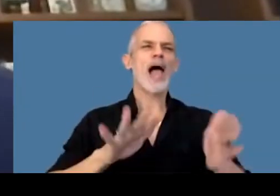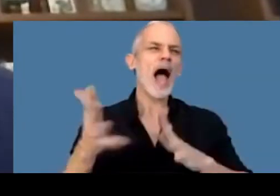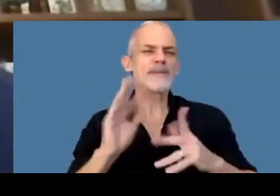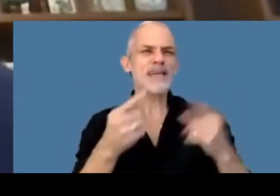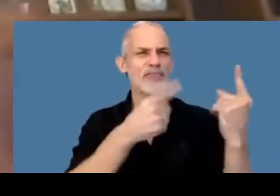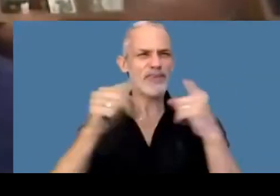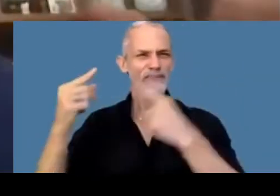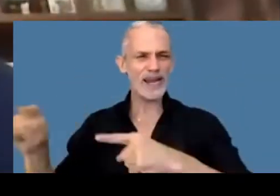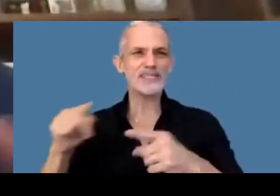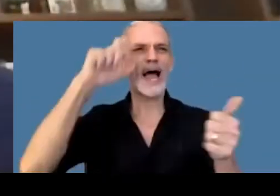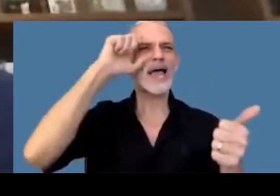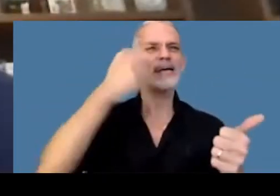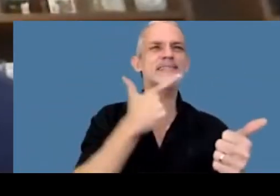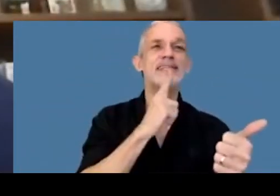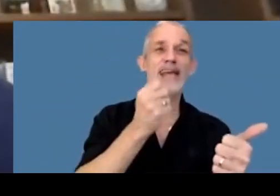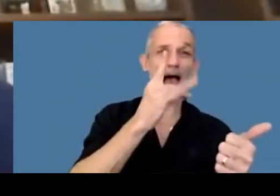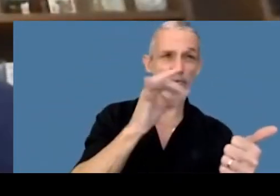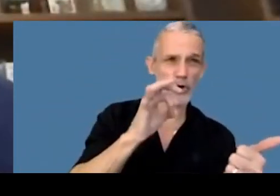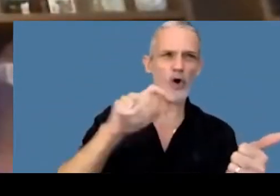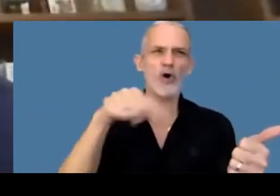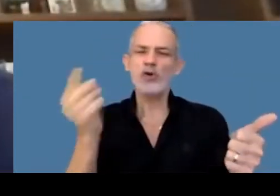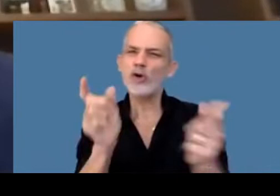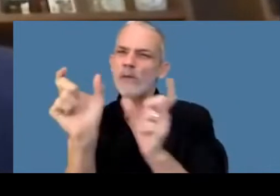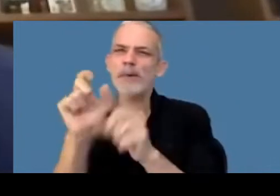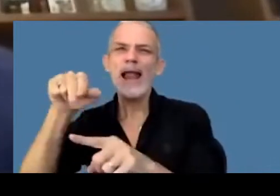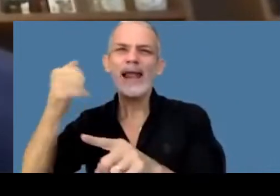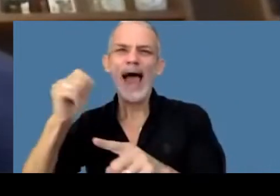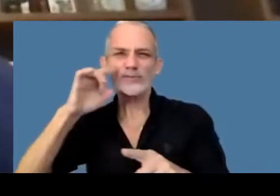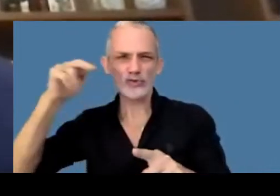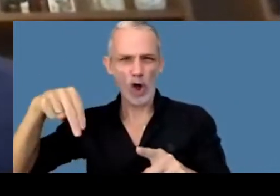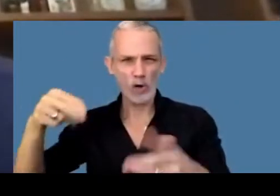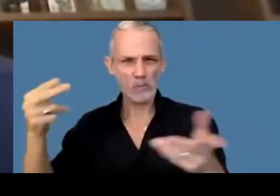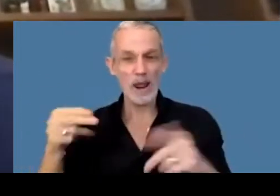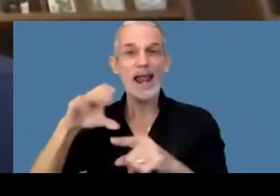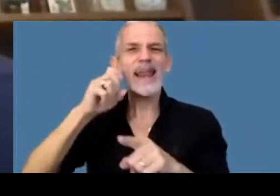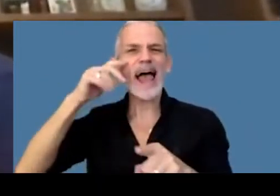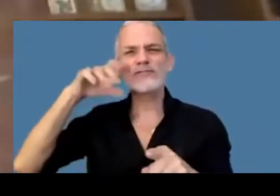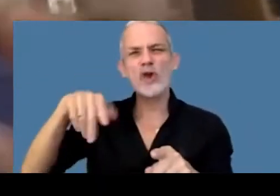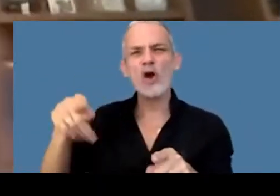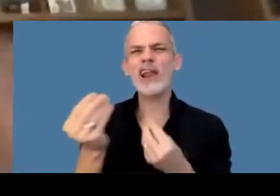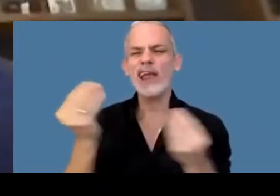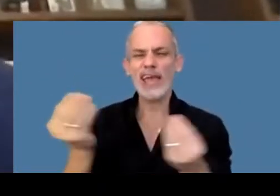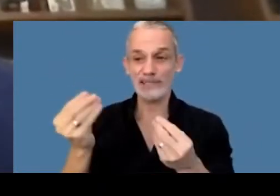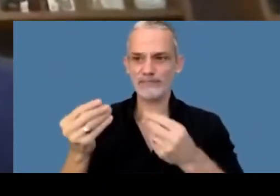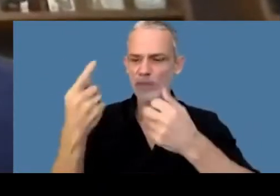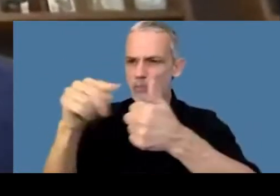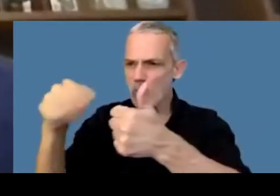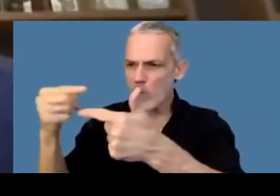nación, ¿no? La nación es un conjunto de elementos, no lo vamos a definir acá, que